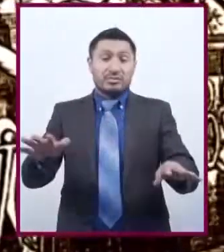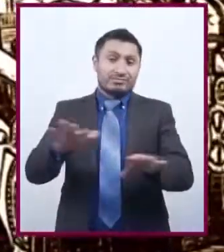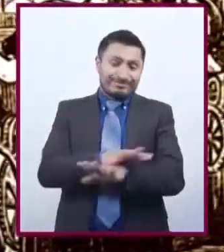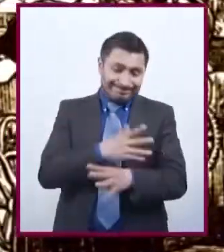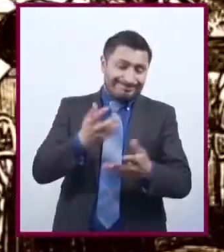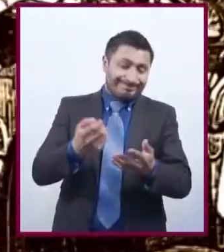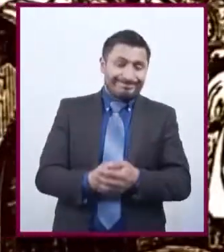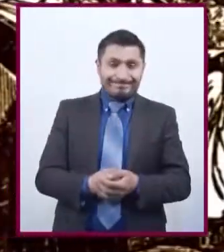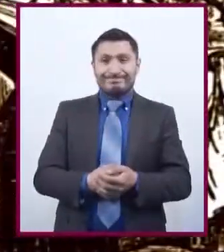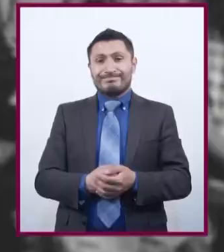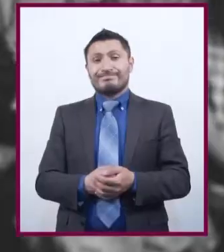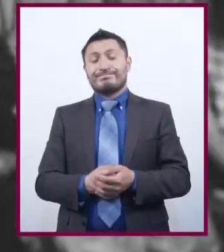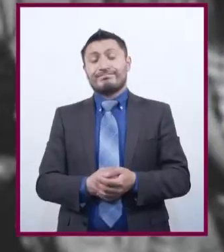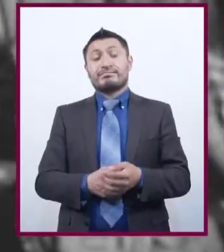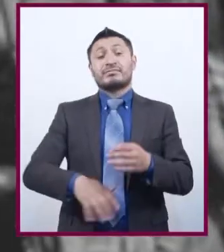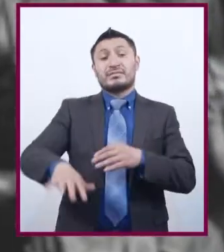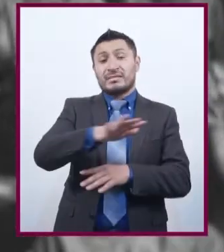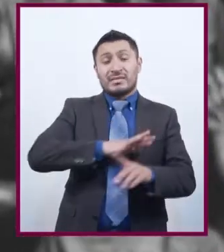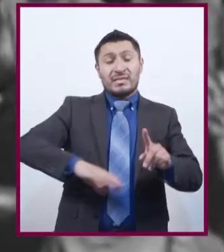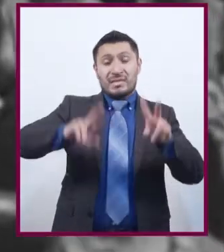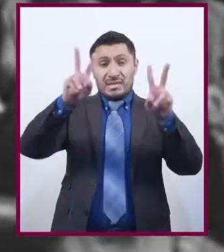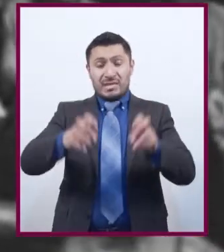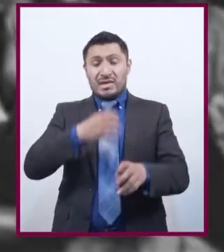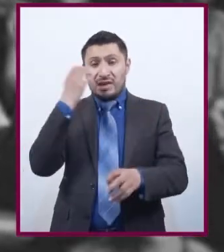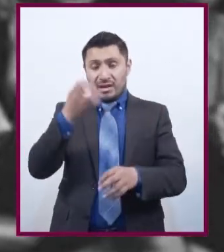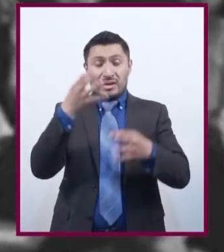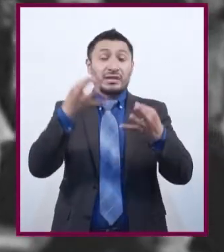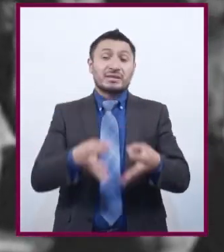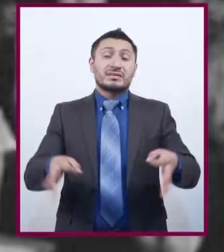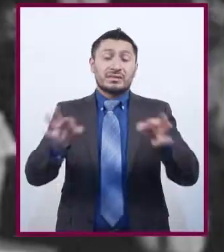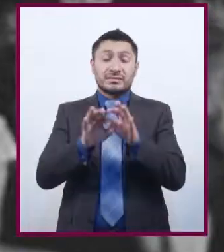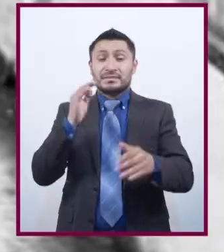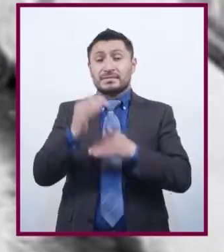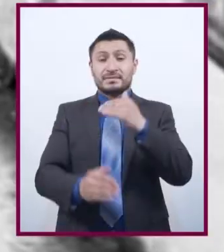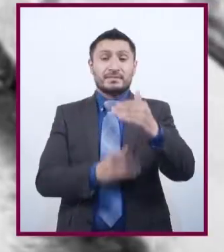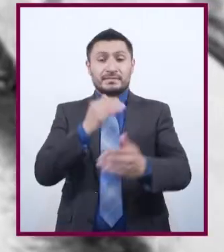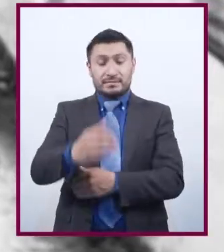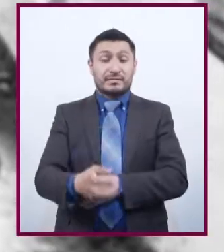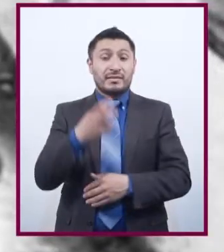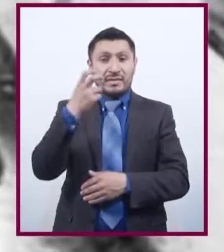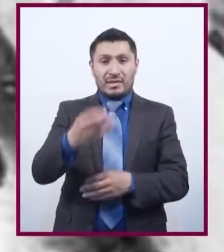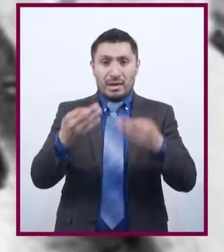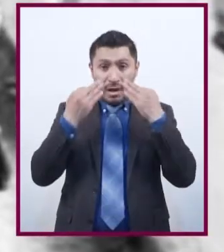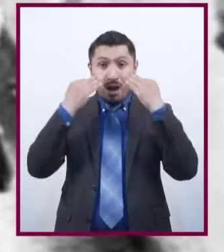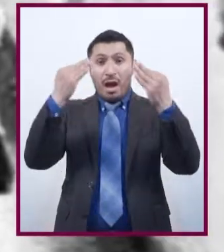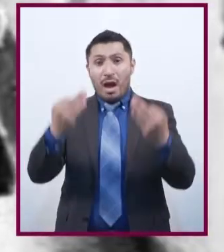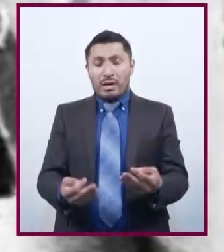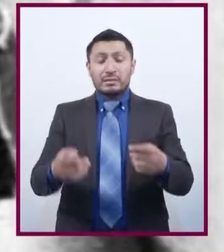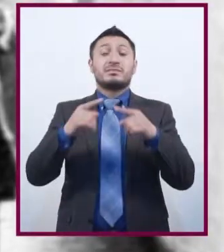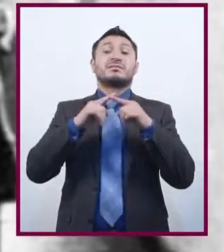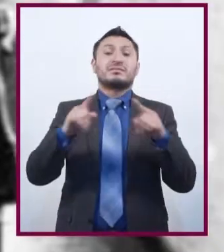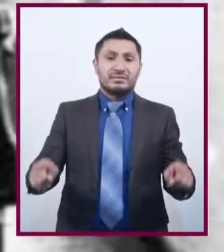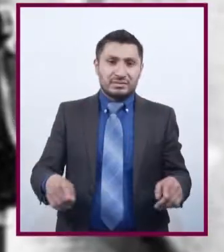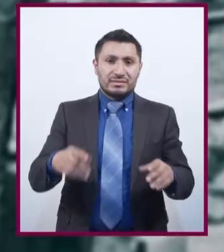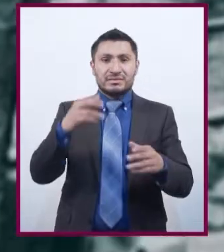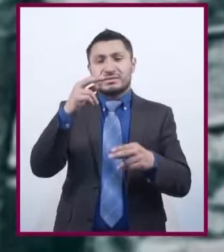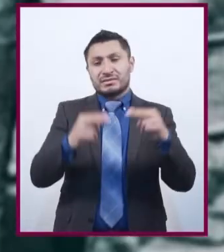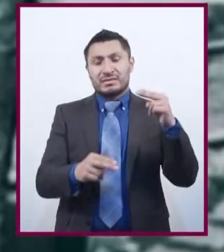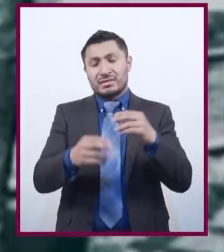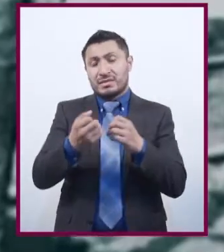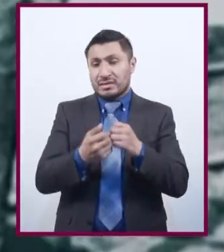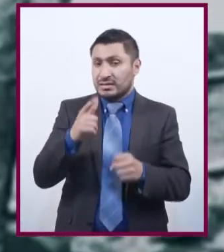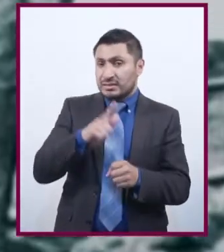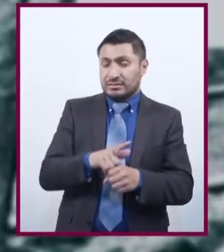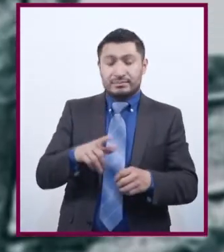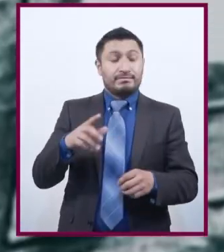poco a poco fue reemplazándolos en el ámbito educativo si bien hubo importantes avances estos evidenciaron distinciones